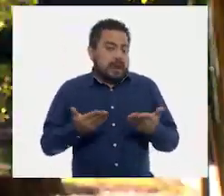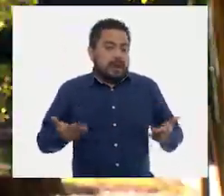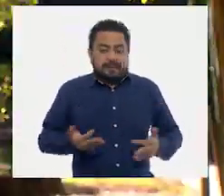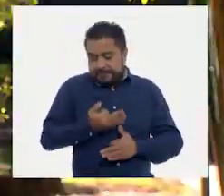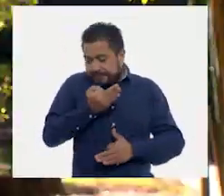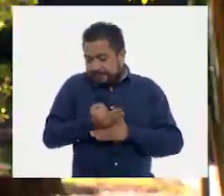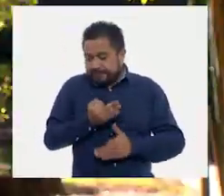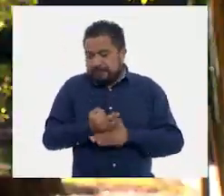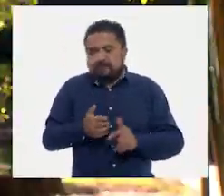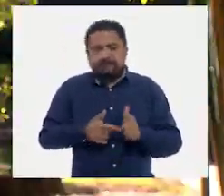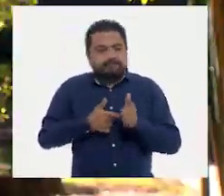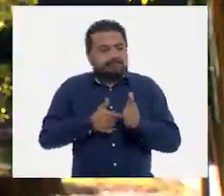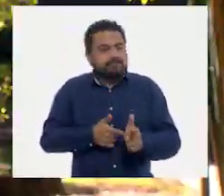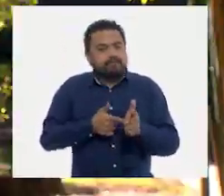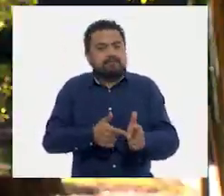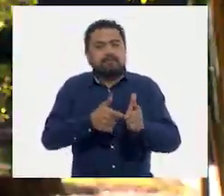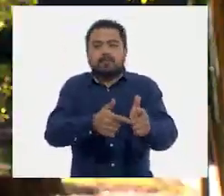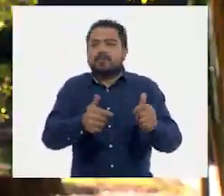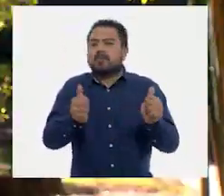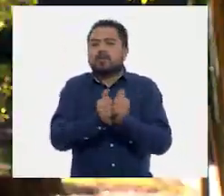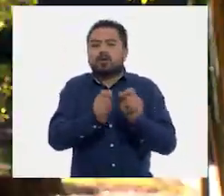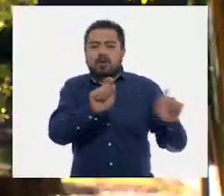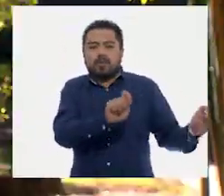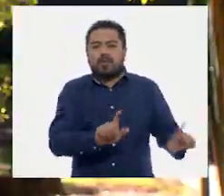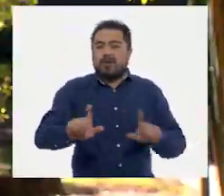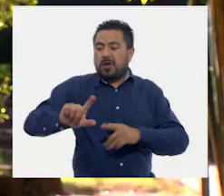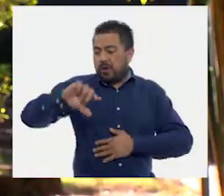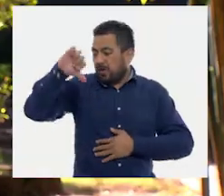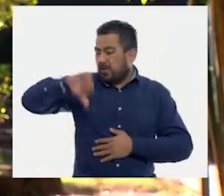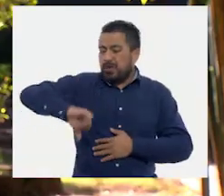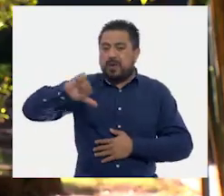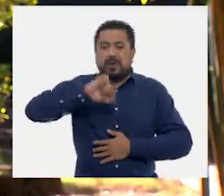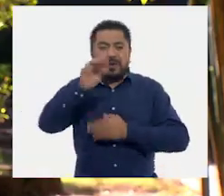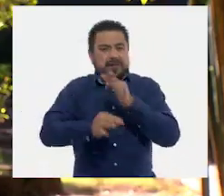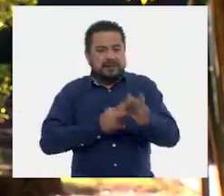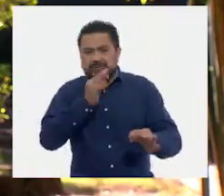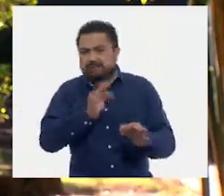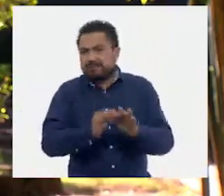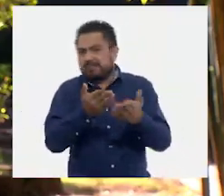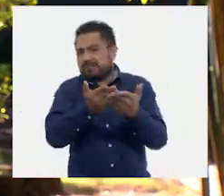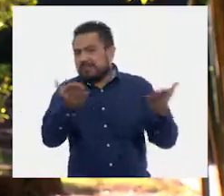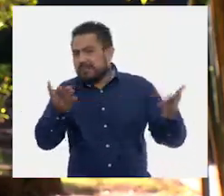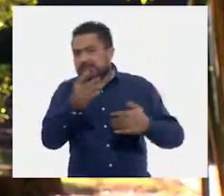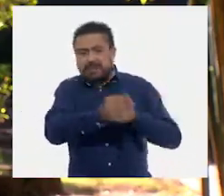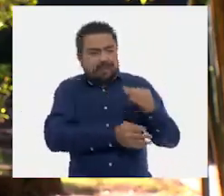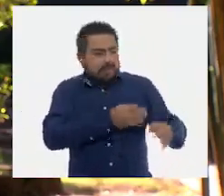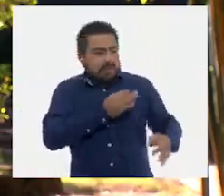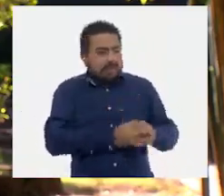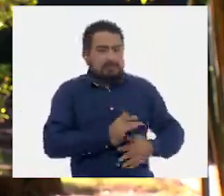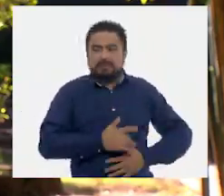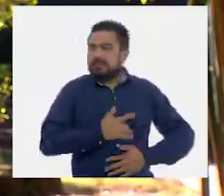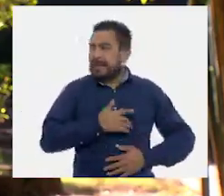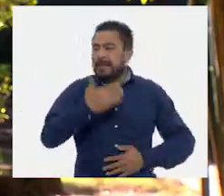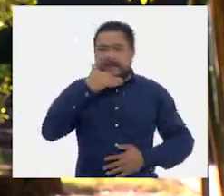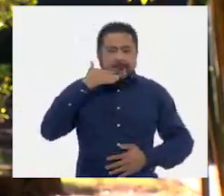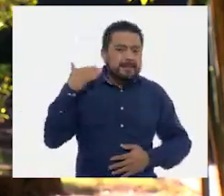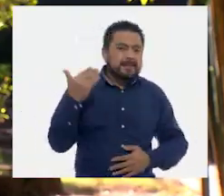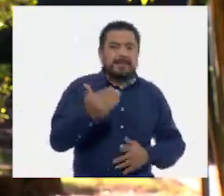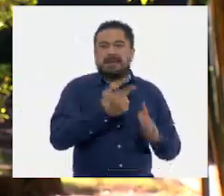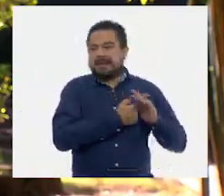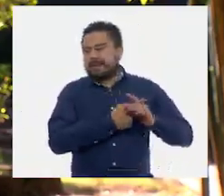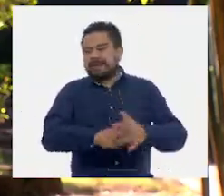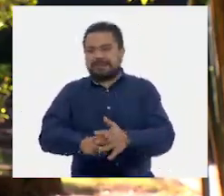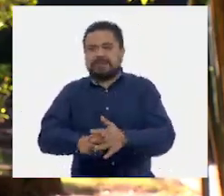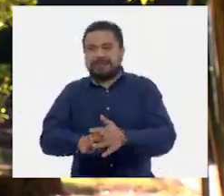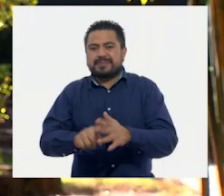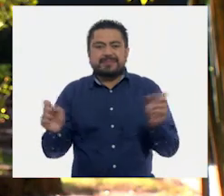es momento de continuar con el programa de hoy. ¿Listas? ¿Listos? ¡Muy